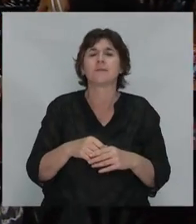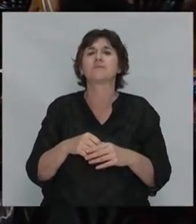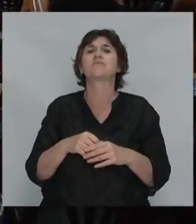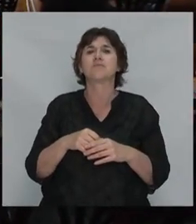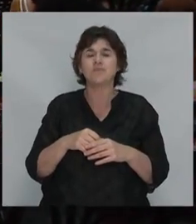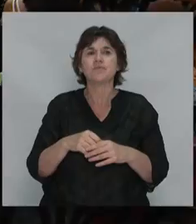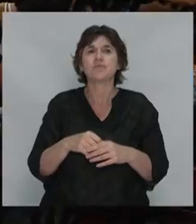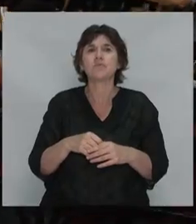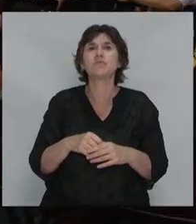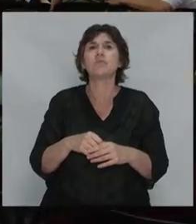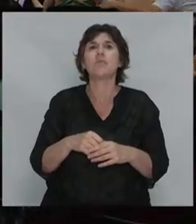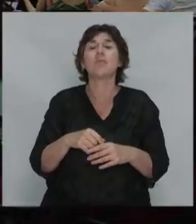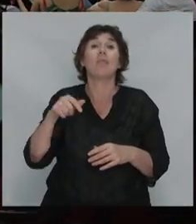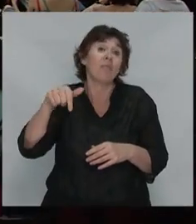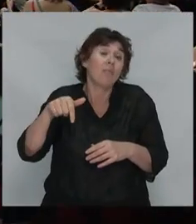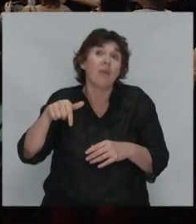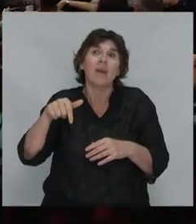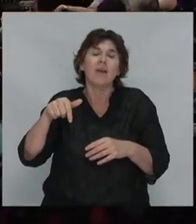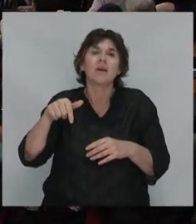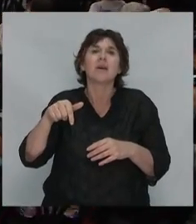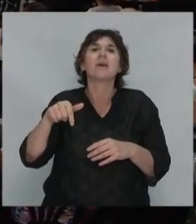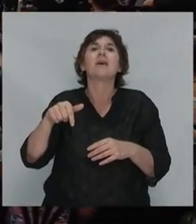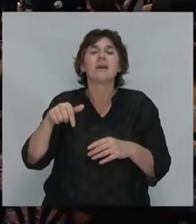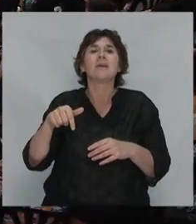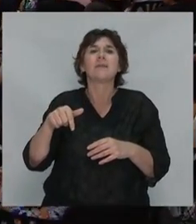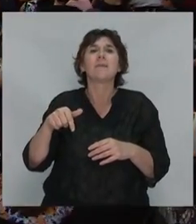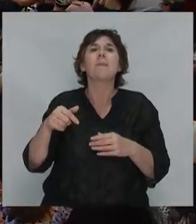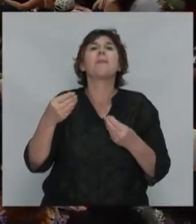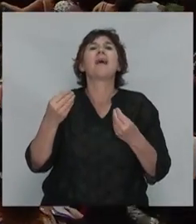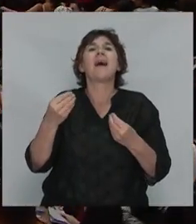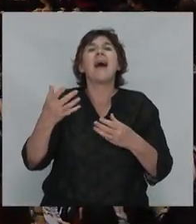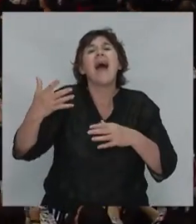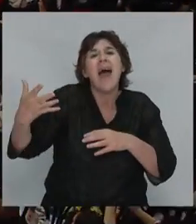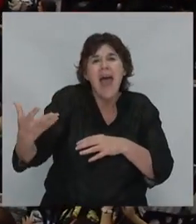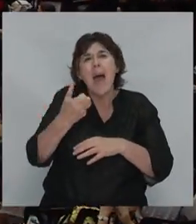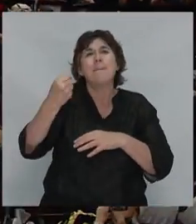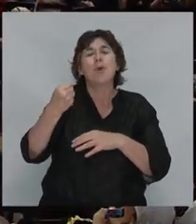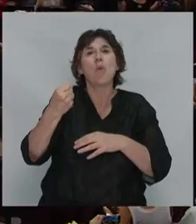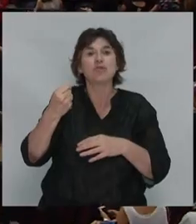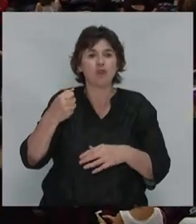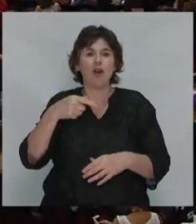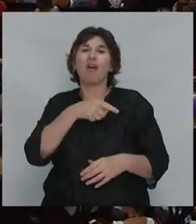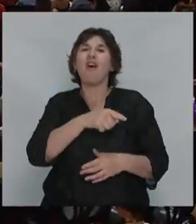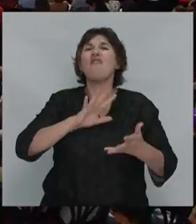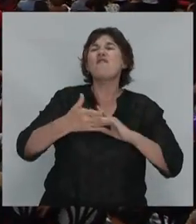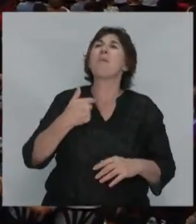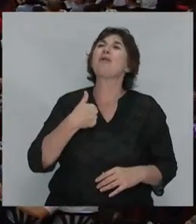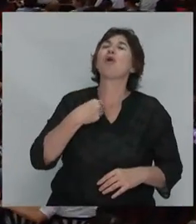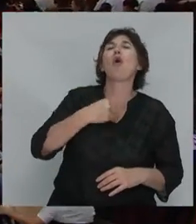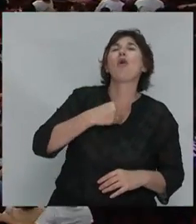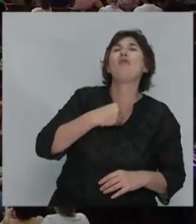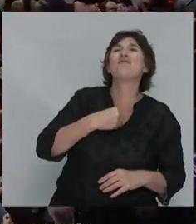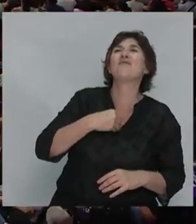consecuencia la capacidad de aprovechar de esta nuestra debilidad de confiar en la prestación del sistema jurídico